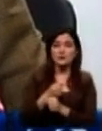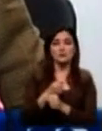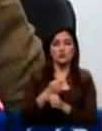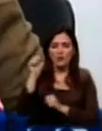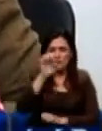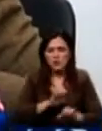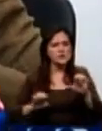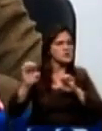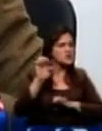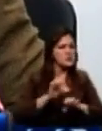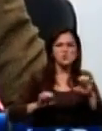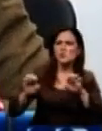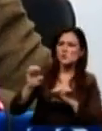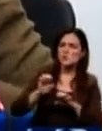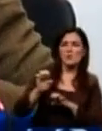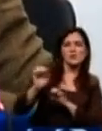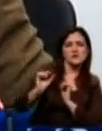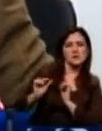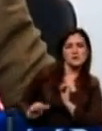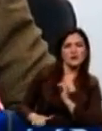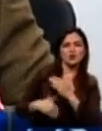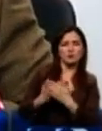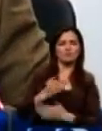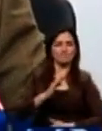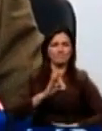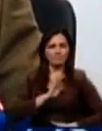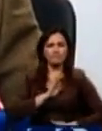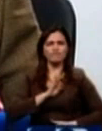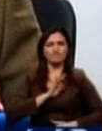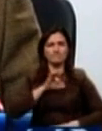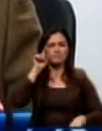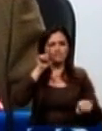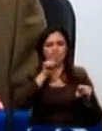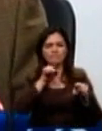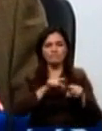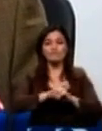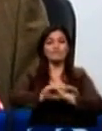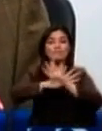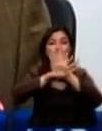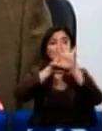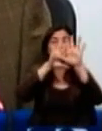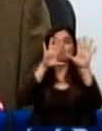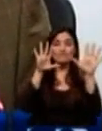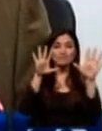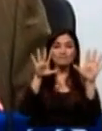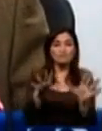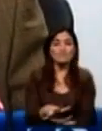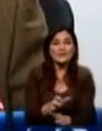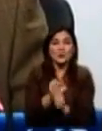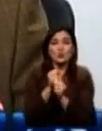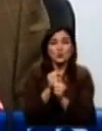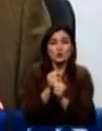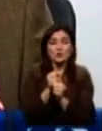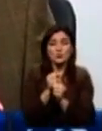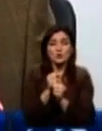un estudio pertinente, técnico, coherente y además transparente, estamos seguros de